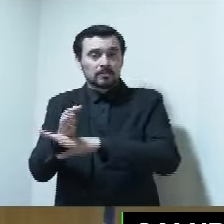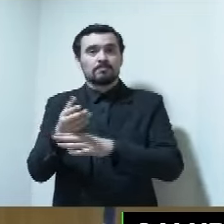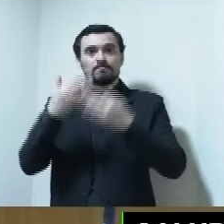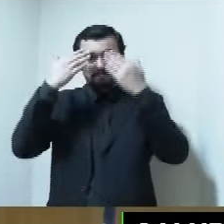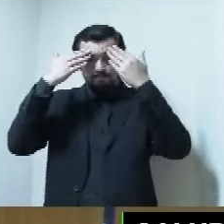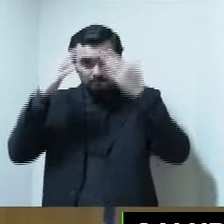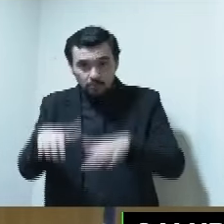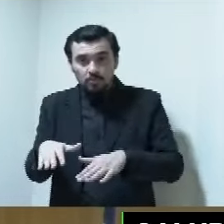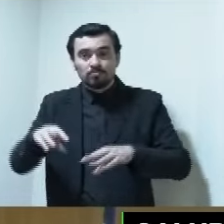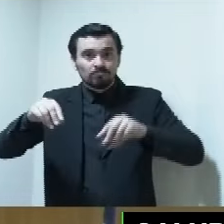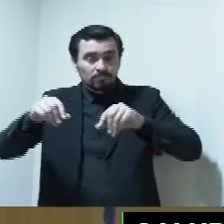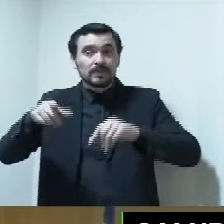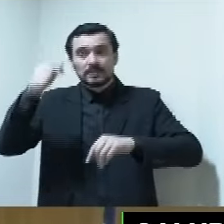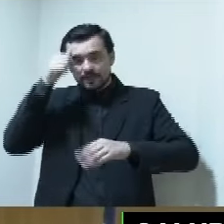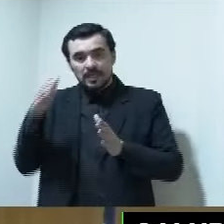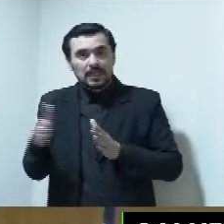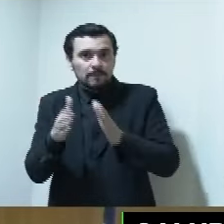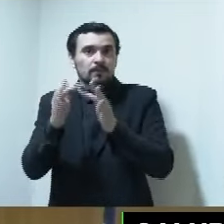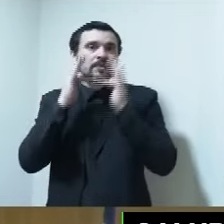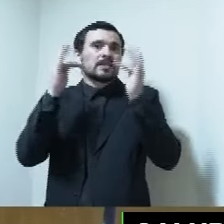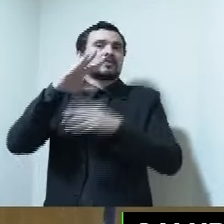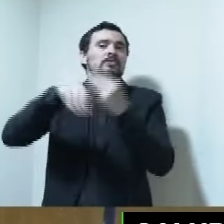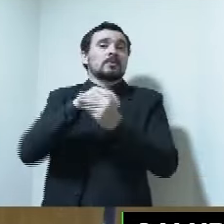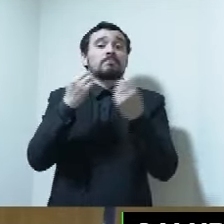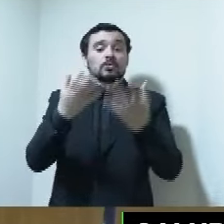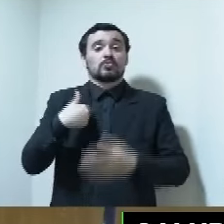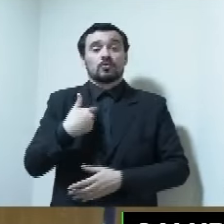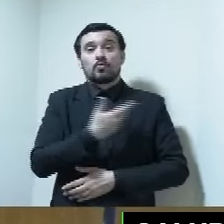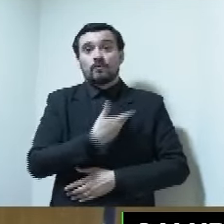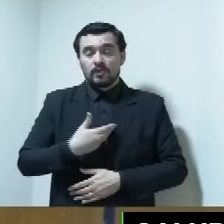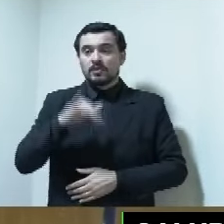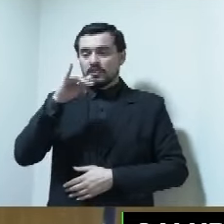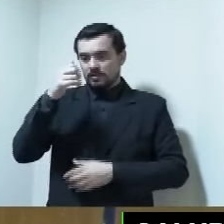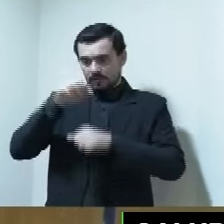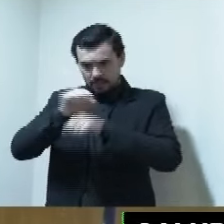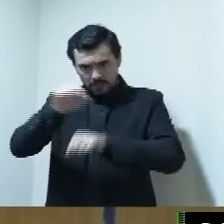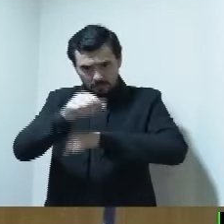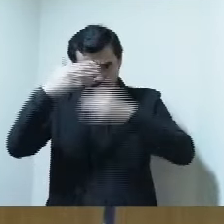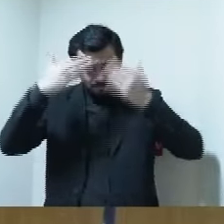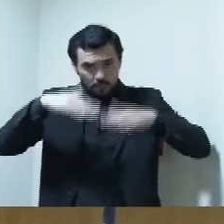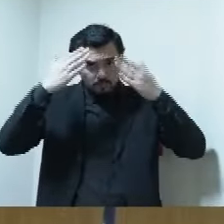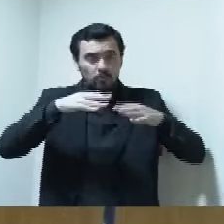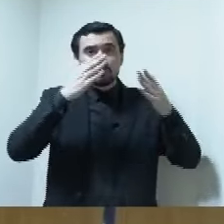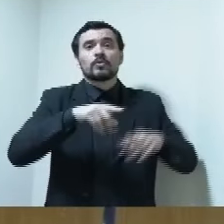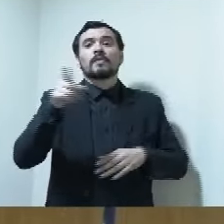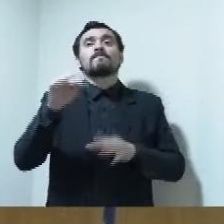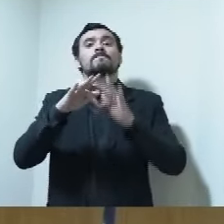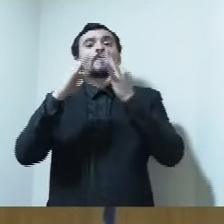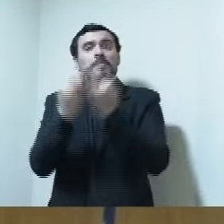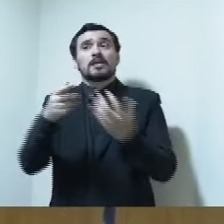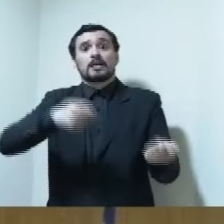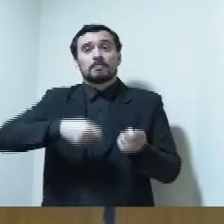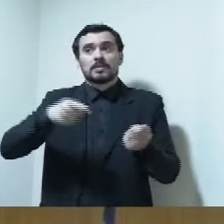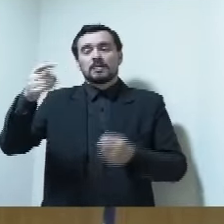un camino a la felicidad social. Por eso mi gobierno promueve la titulación masiva para garantizar que las familias